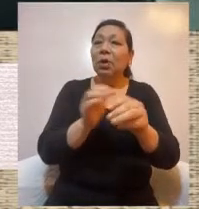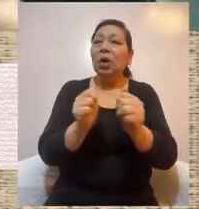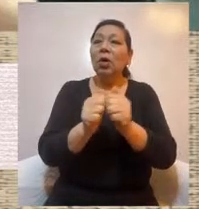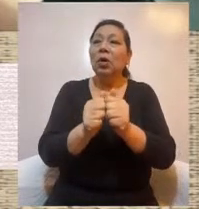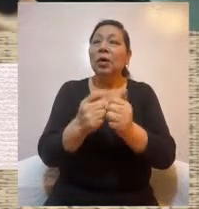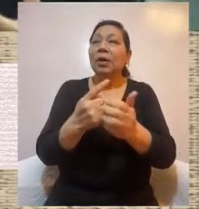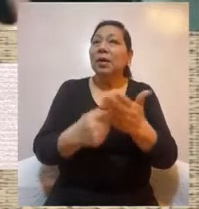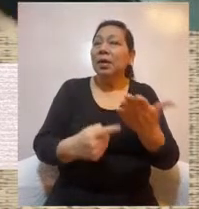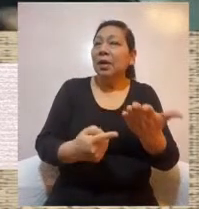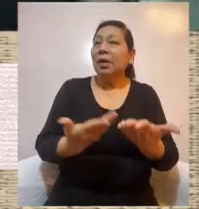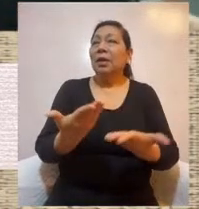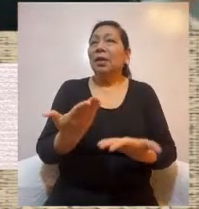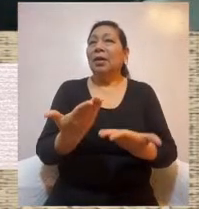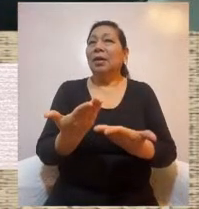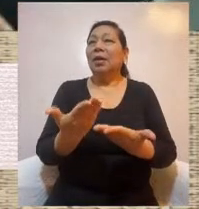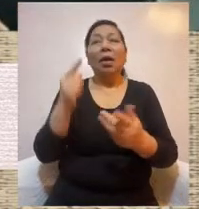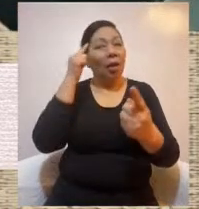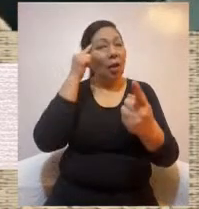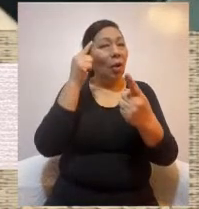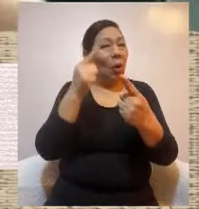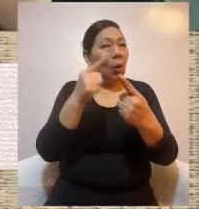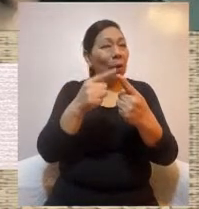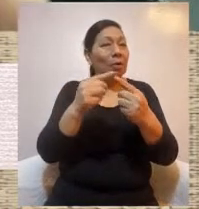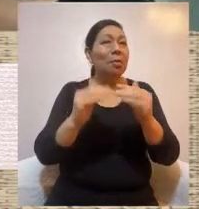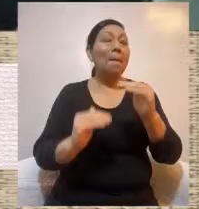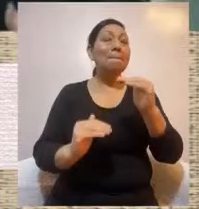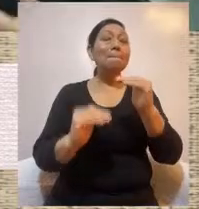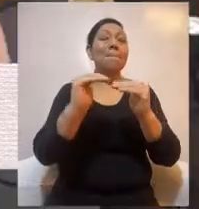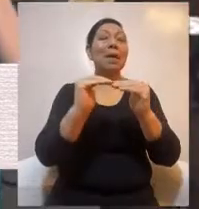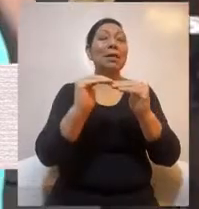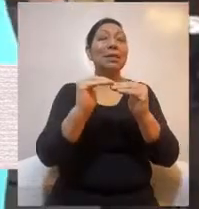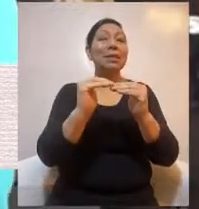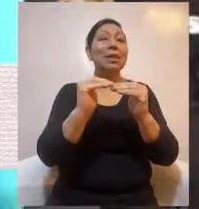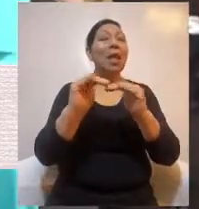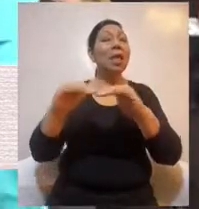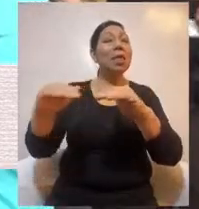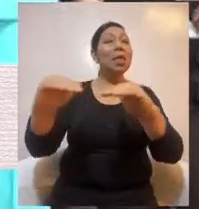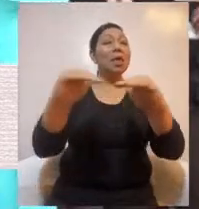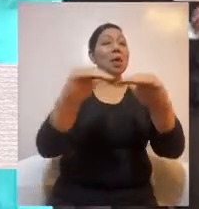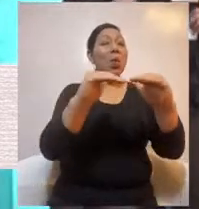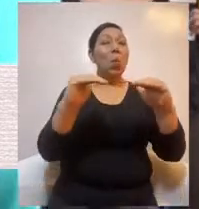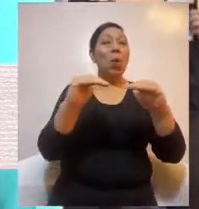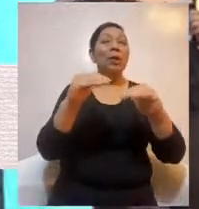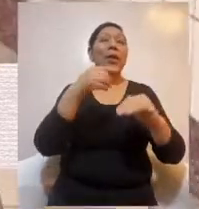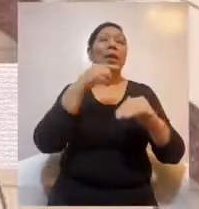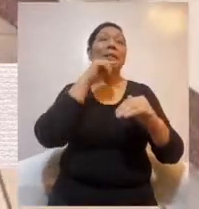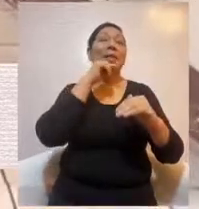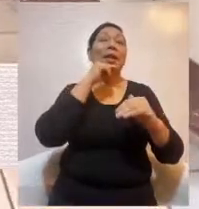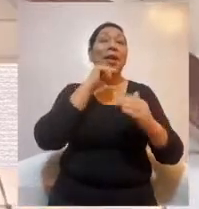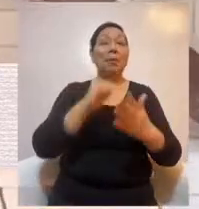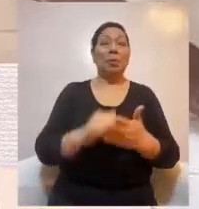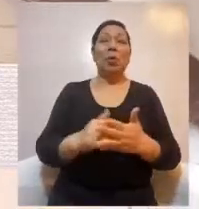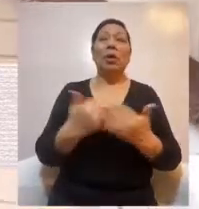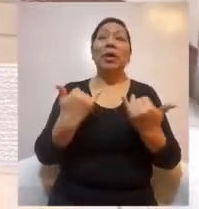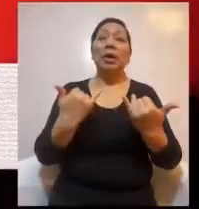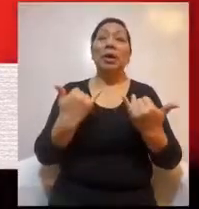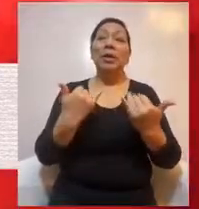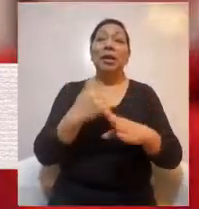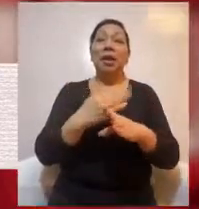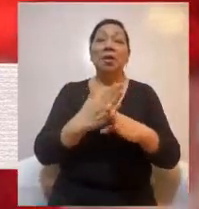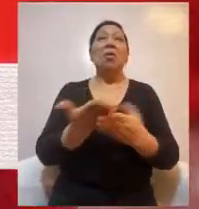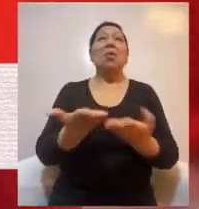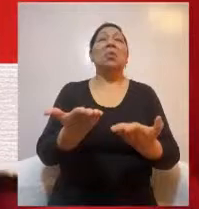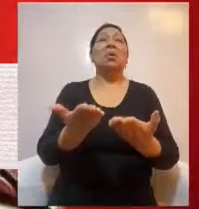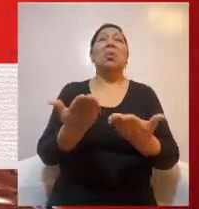lentamente, por lo que aún persiste el objetivo común de alcanzar mayores niveles de igualdad de participación de las mujeres en estos